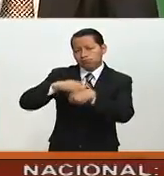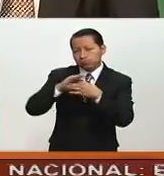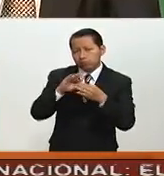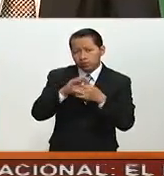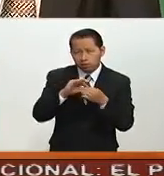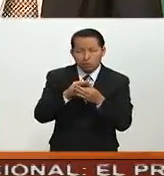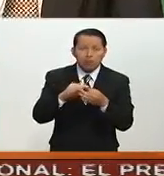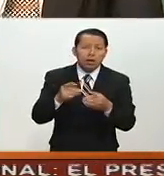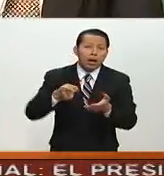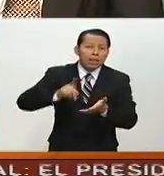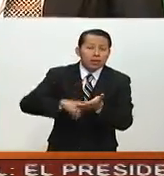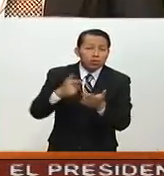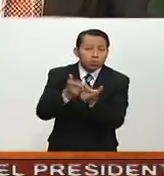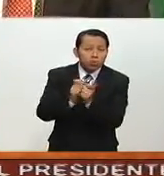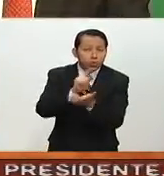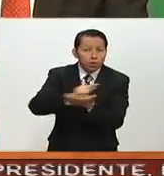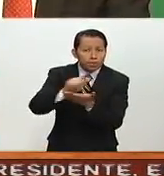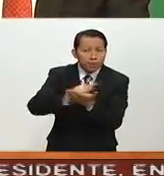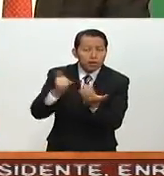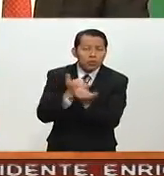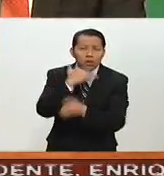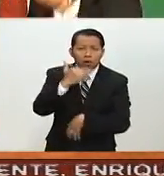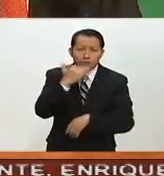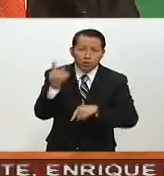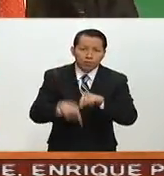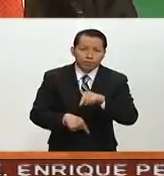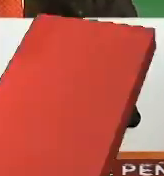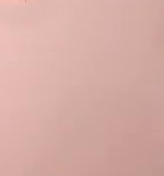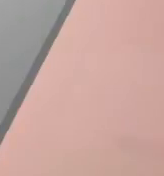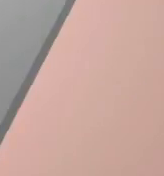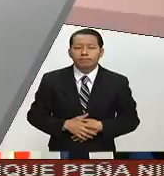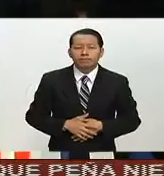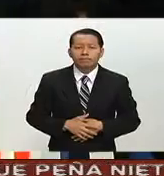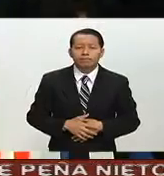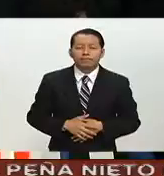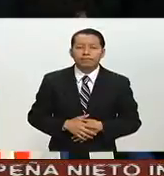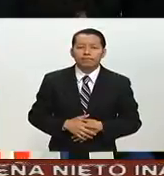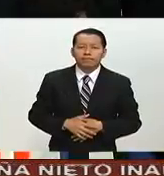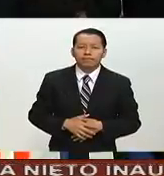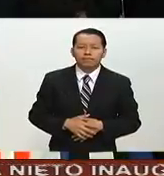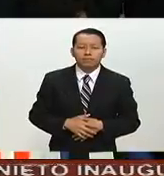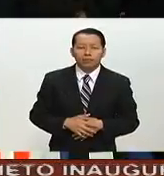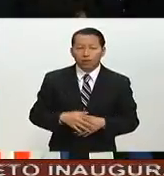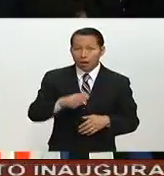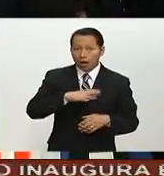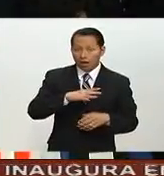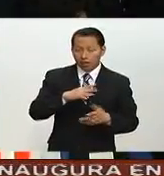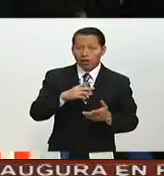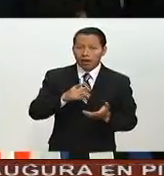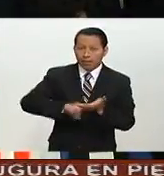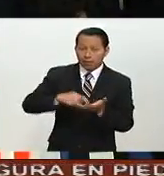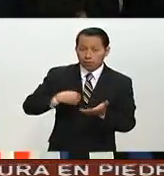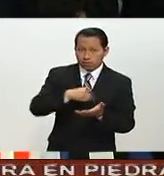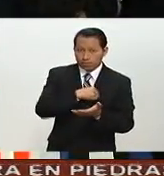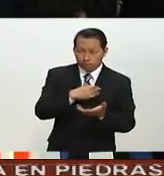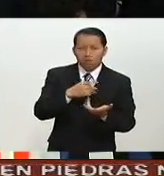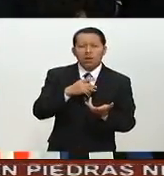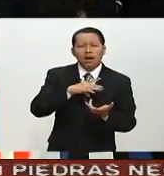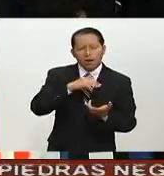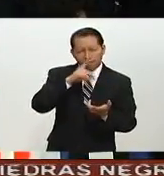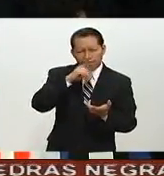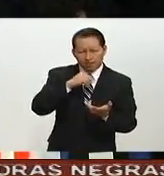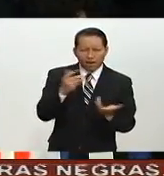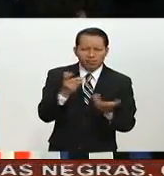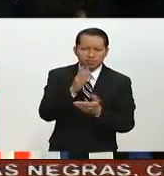crear un órgano anticorrupción al interior del partido político. Cuando uno de nuestros militantes le falla a la sociedad y